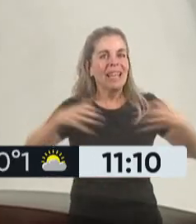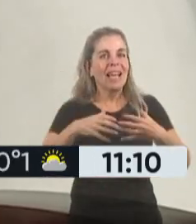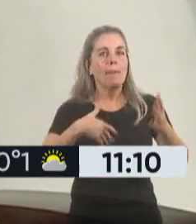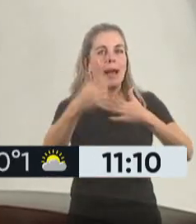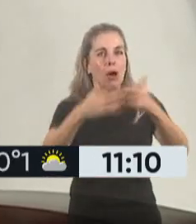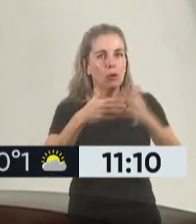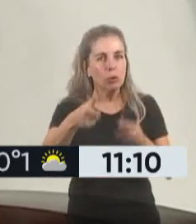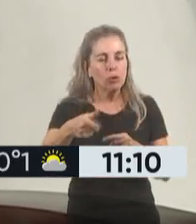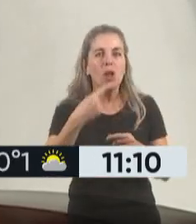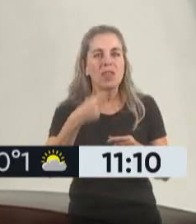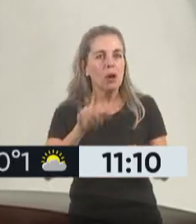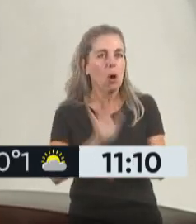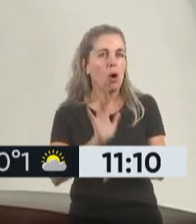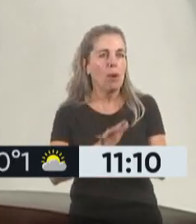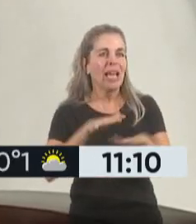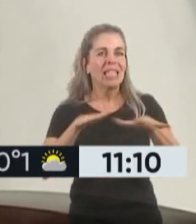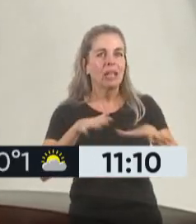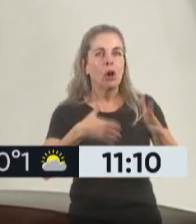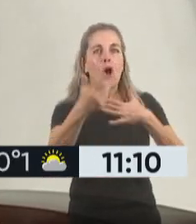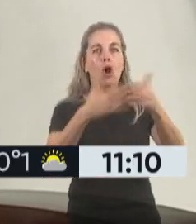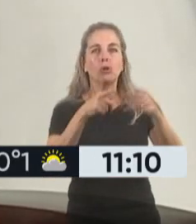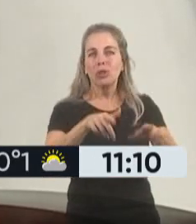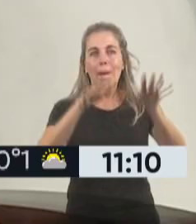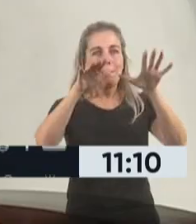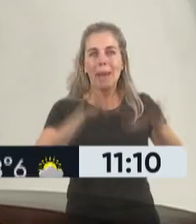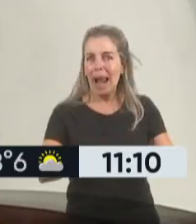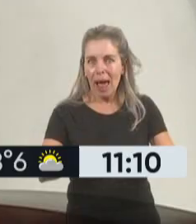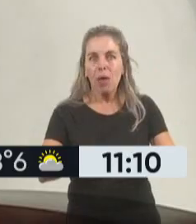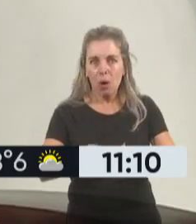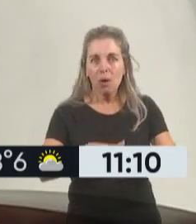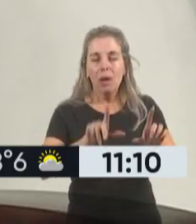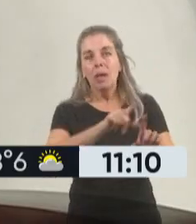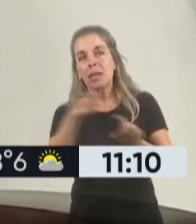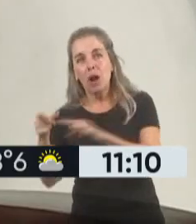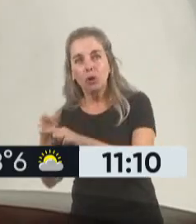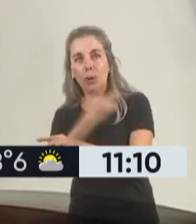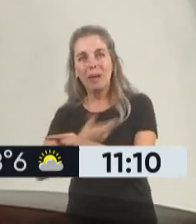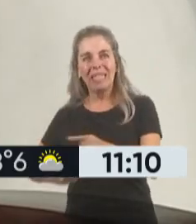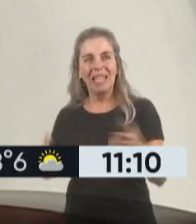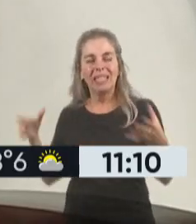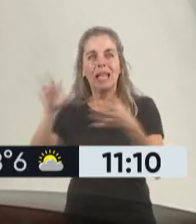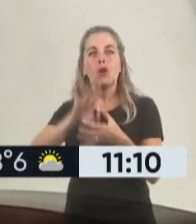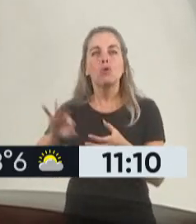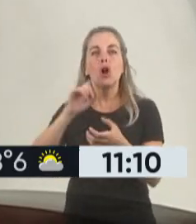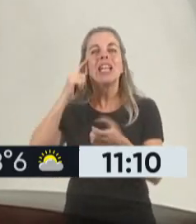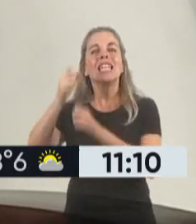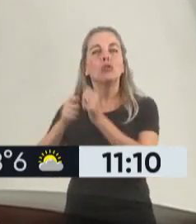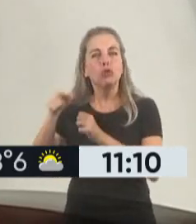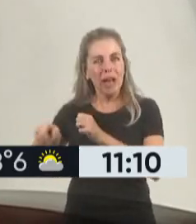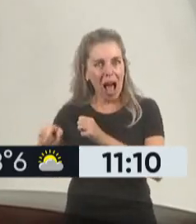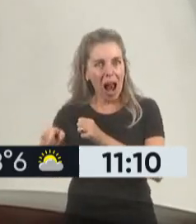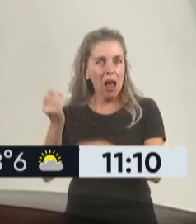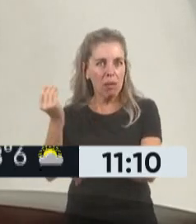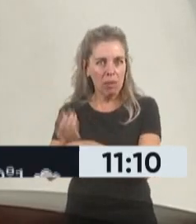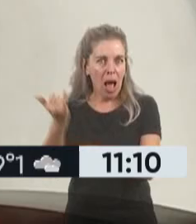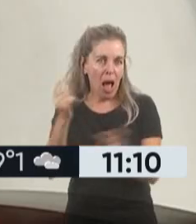habló de parálisis en el sector, y también del propio Daniel Funes de Rioja, presidente de la Unión Industrial, que es un empresario que tiene